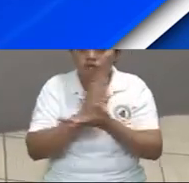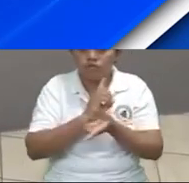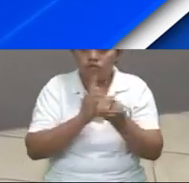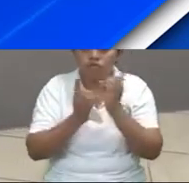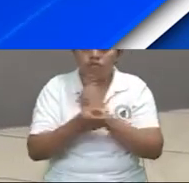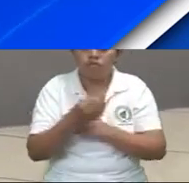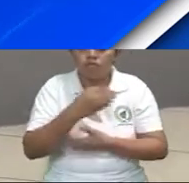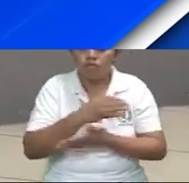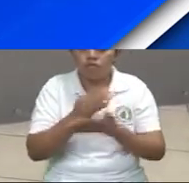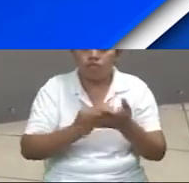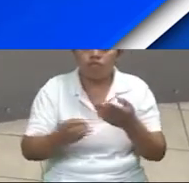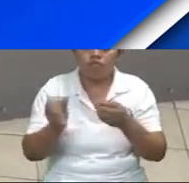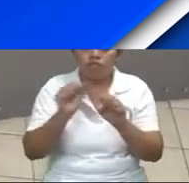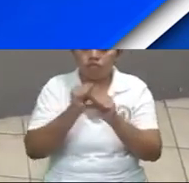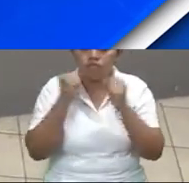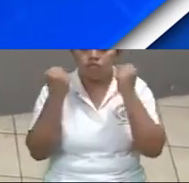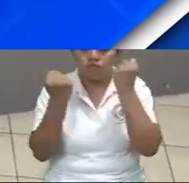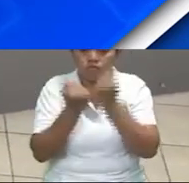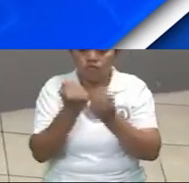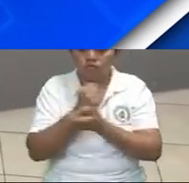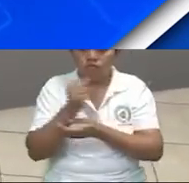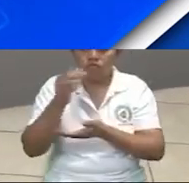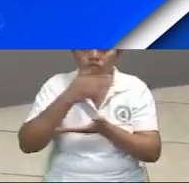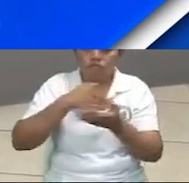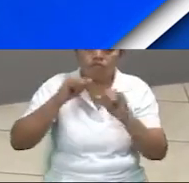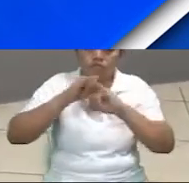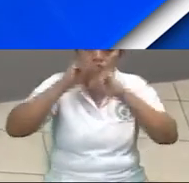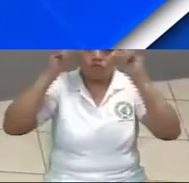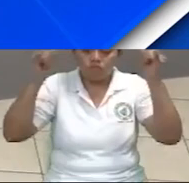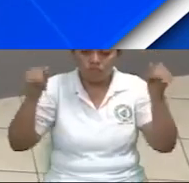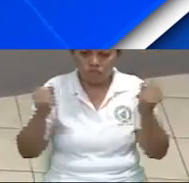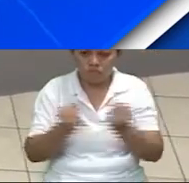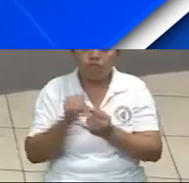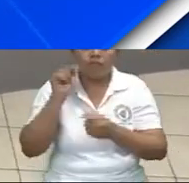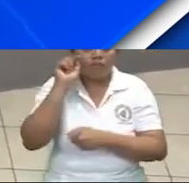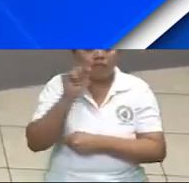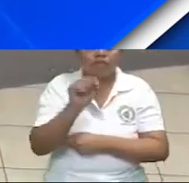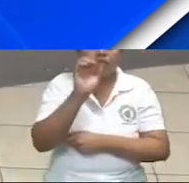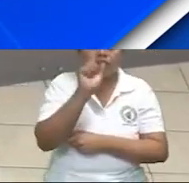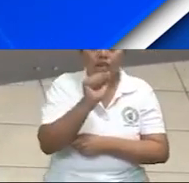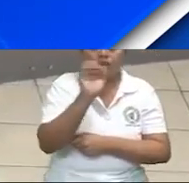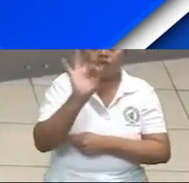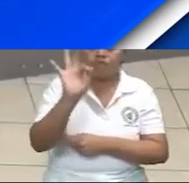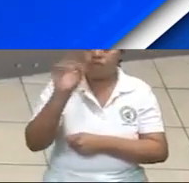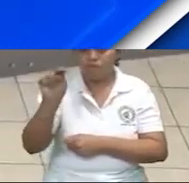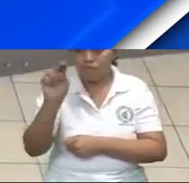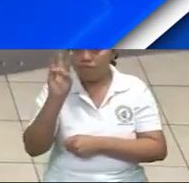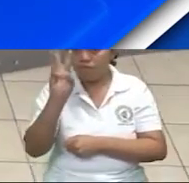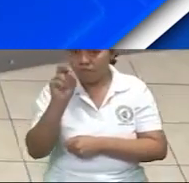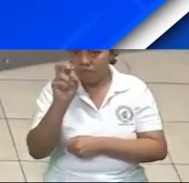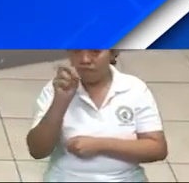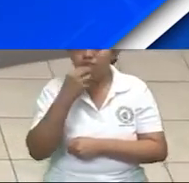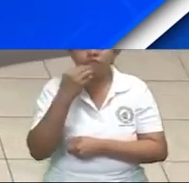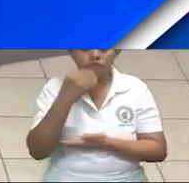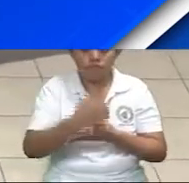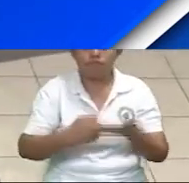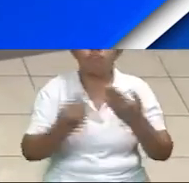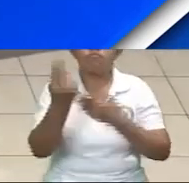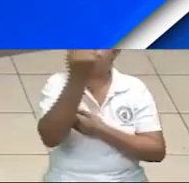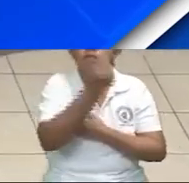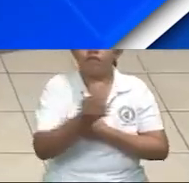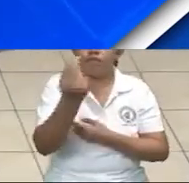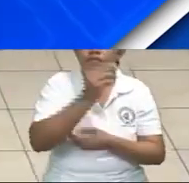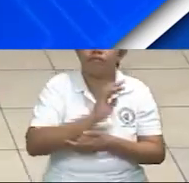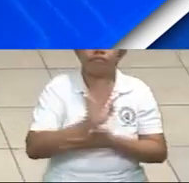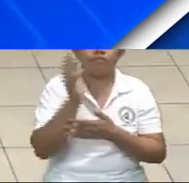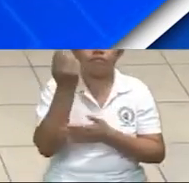reposición de recursos de la asociación internacional de fomento ahí f20 fondos de recursos utilizados